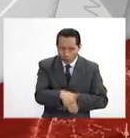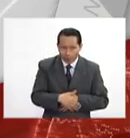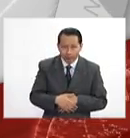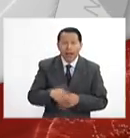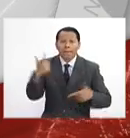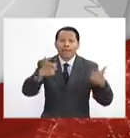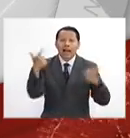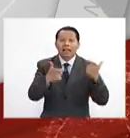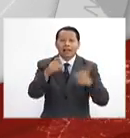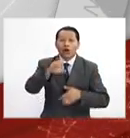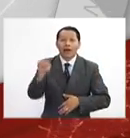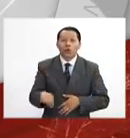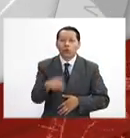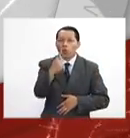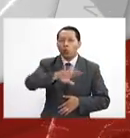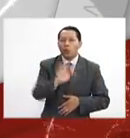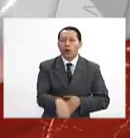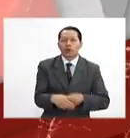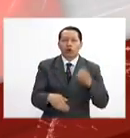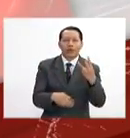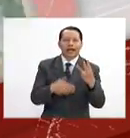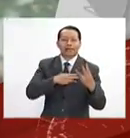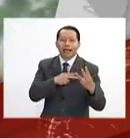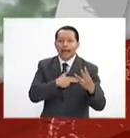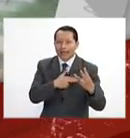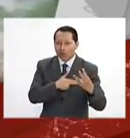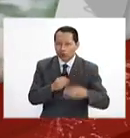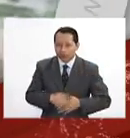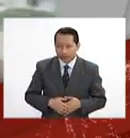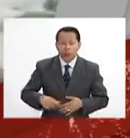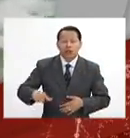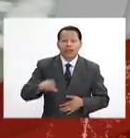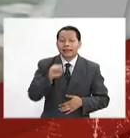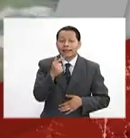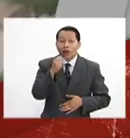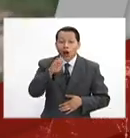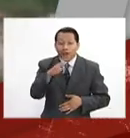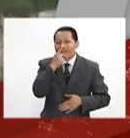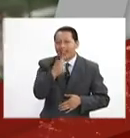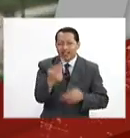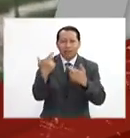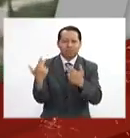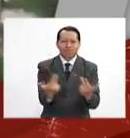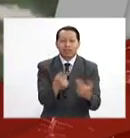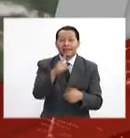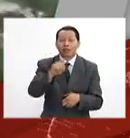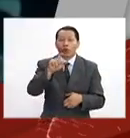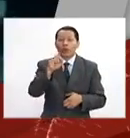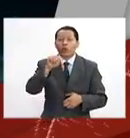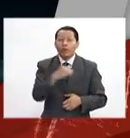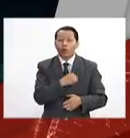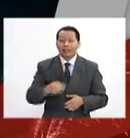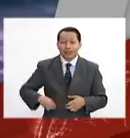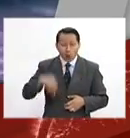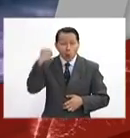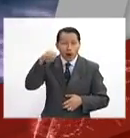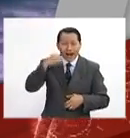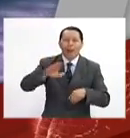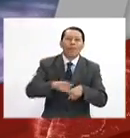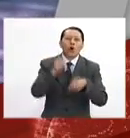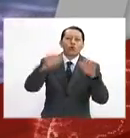Balacera en Cancún deja un muerto y 3 heridos. Gobernación emite declaratoria de desastre a 129 municipios de Oaxaca por